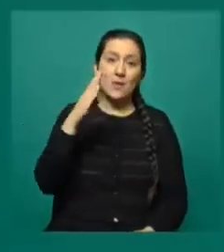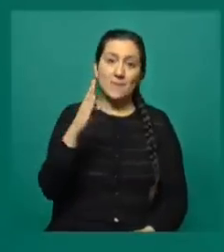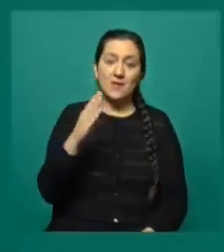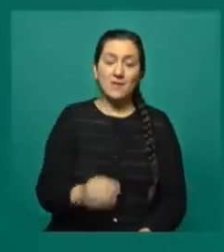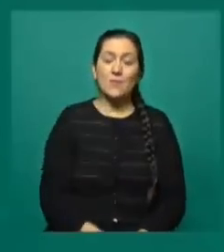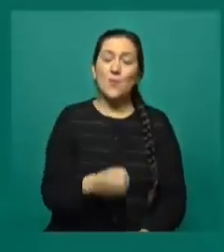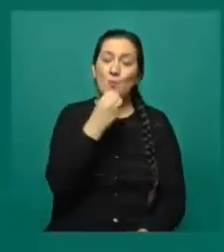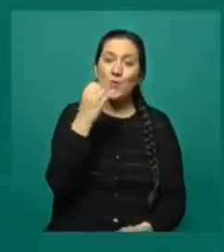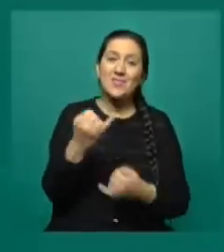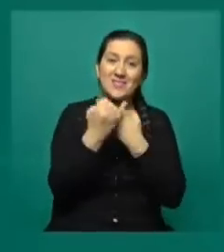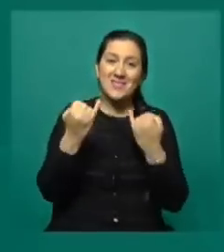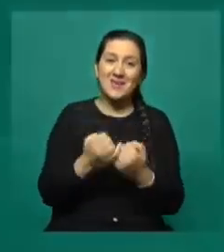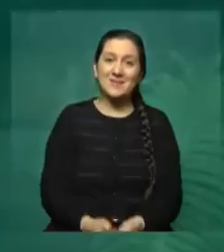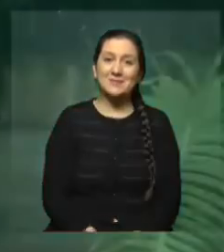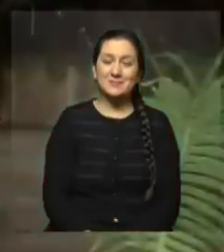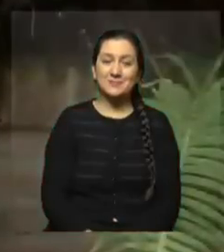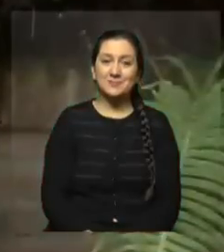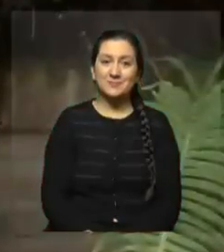muy buenos días bienvenido